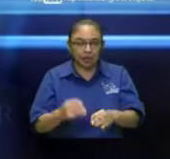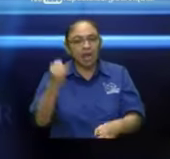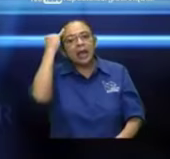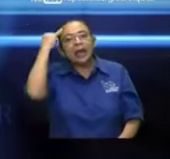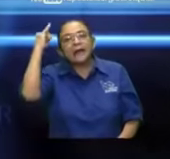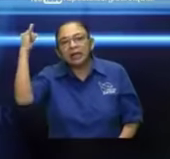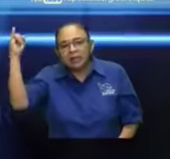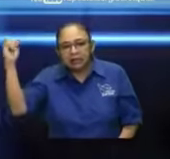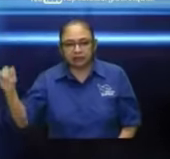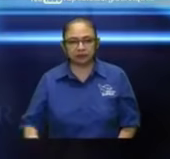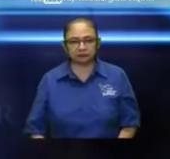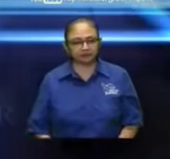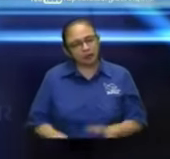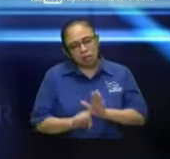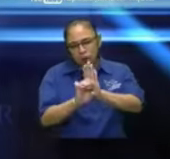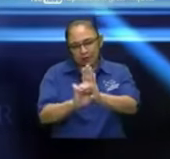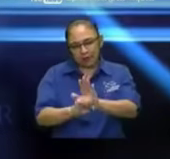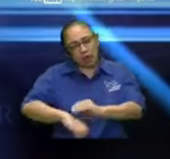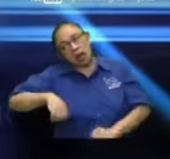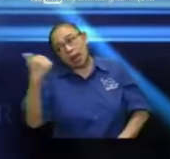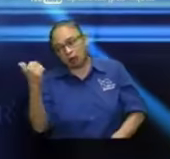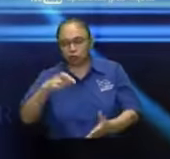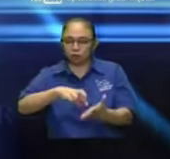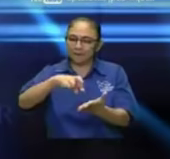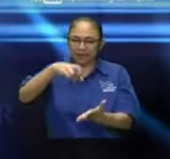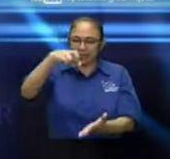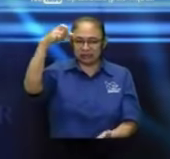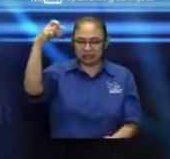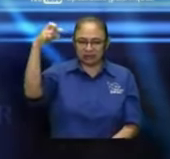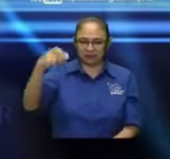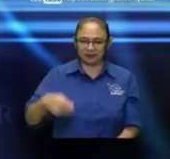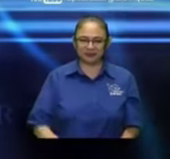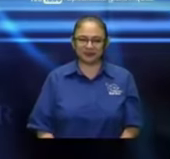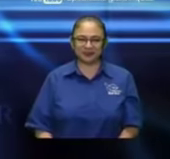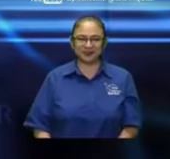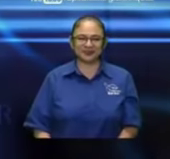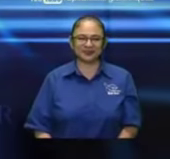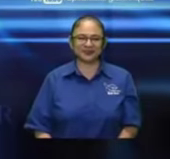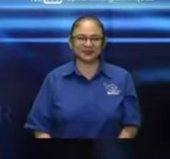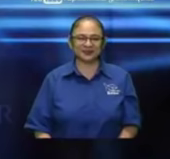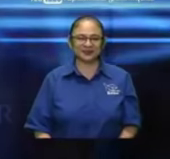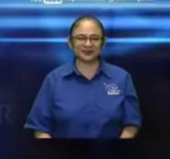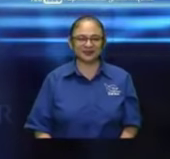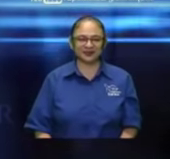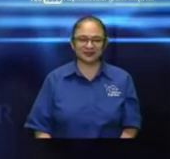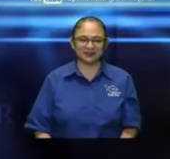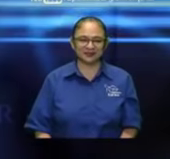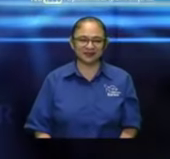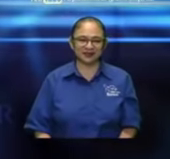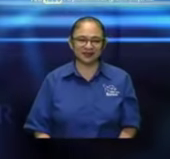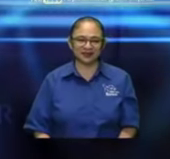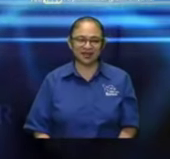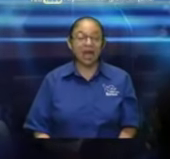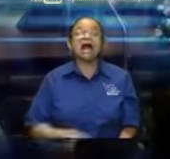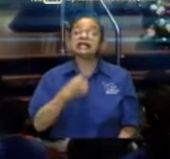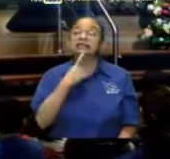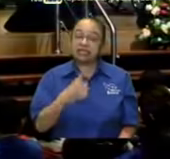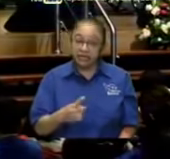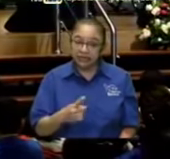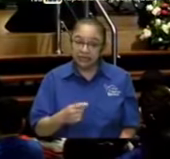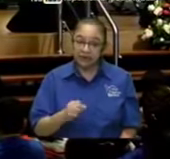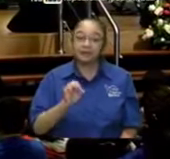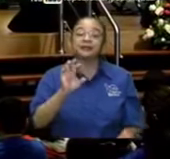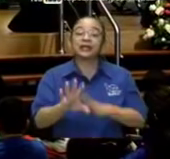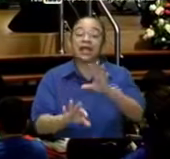Imagínense que en otro país, pues, no estamos, vamos a hablar de Guatemala para no herir a nadie, pero se dice que alguien